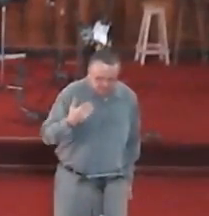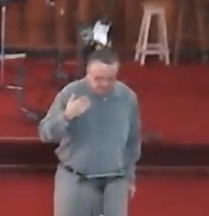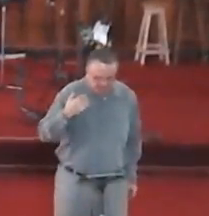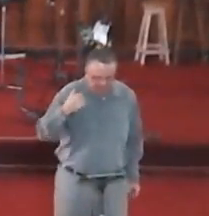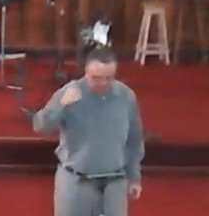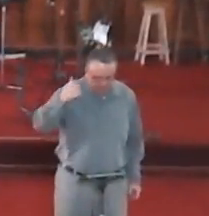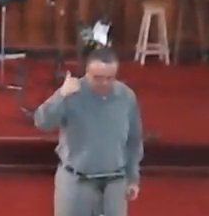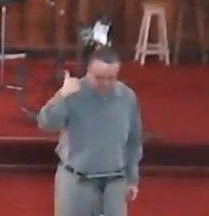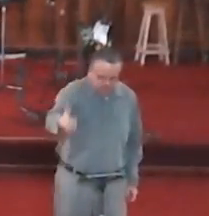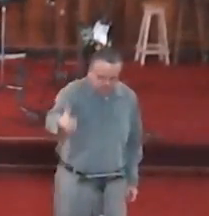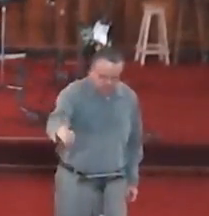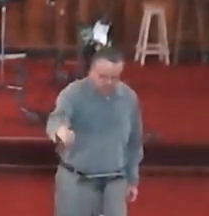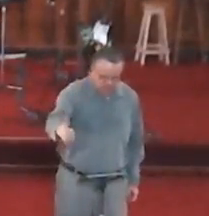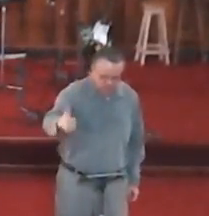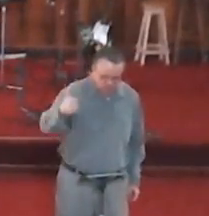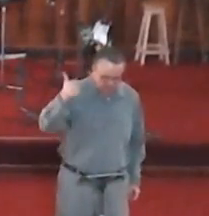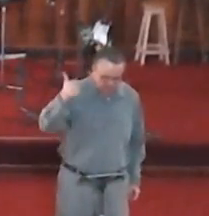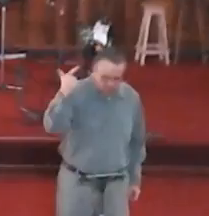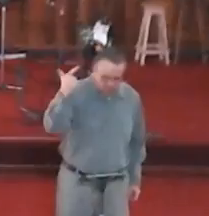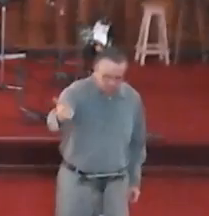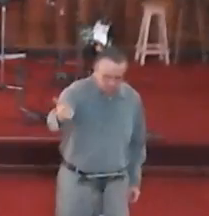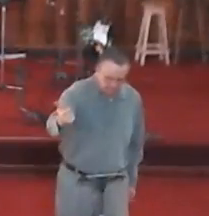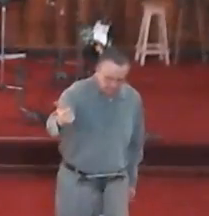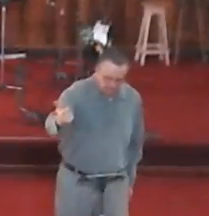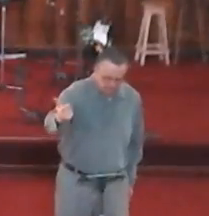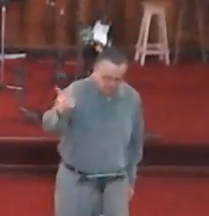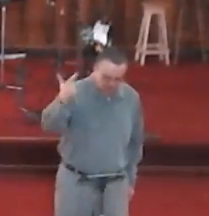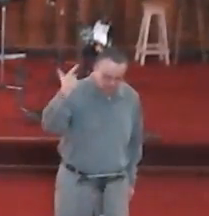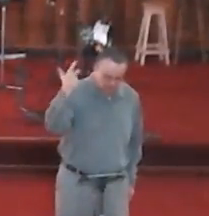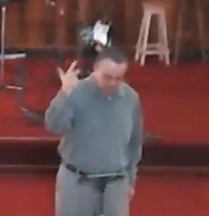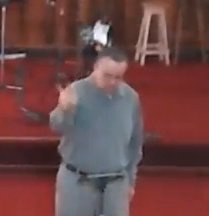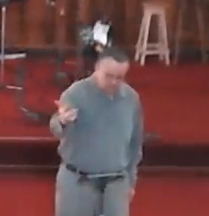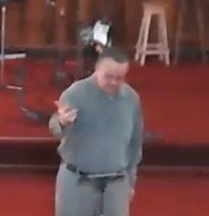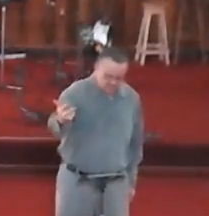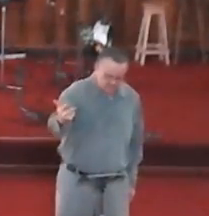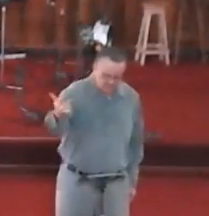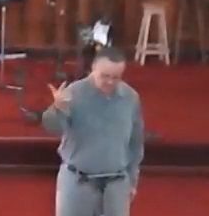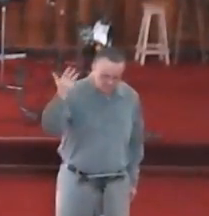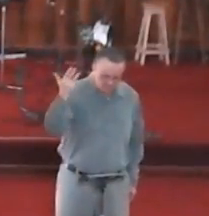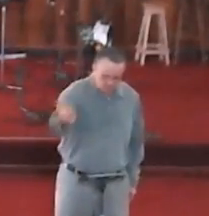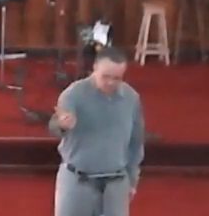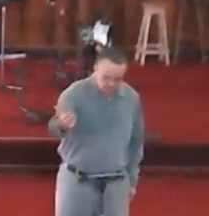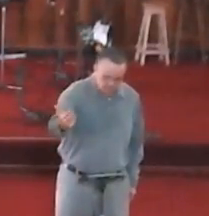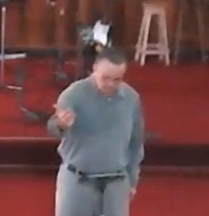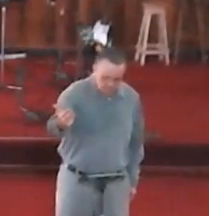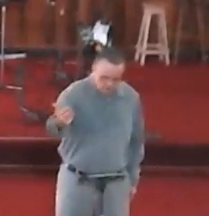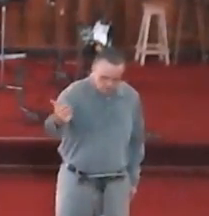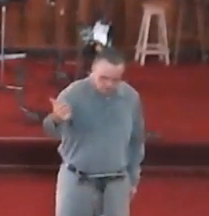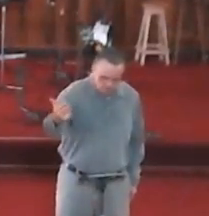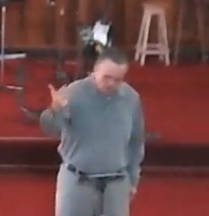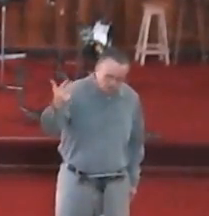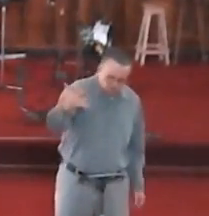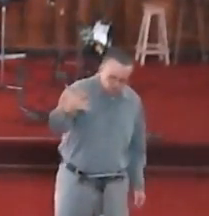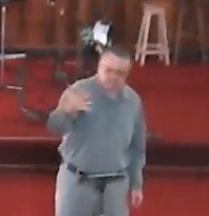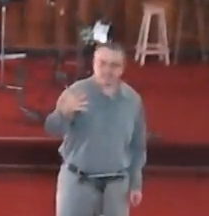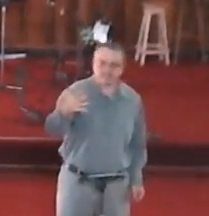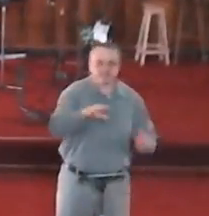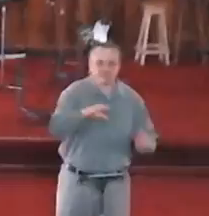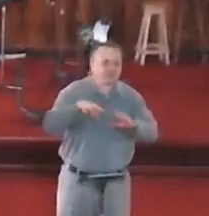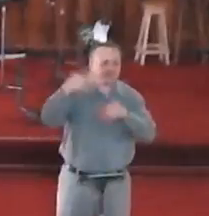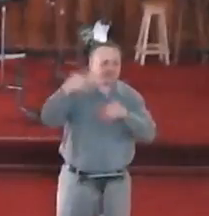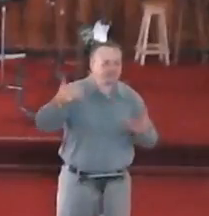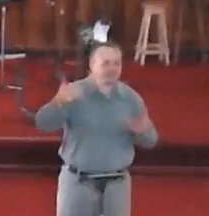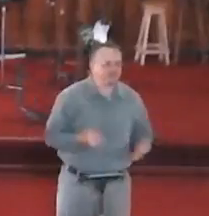Dios entregando su exhortación, su amonestación, su advertencia, su ánimo, o una